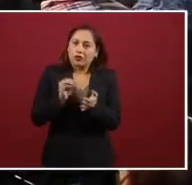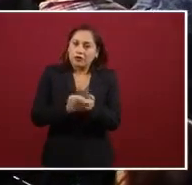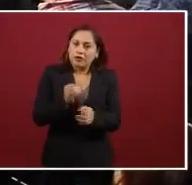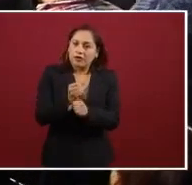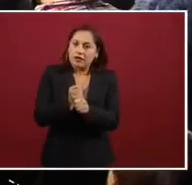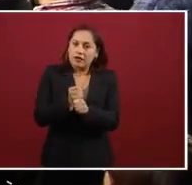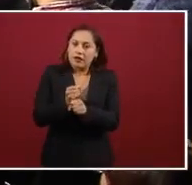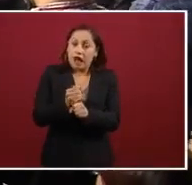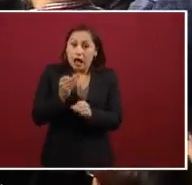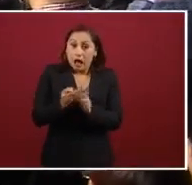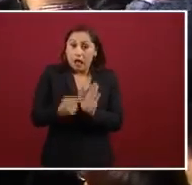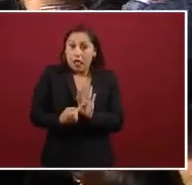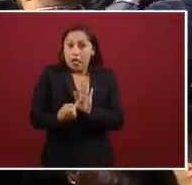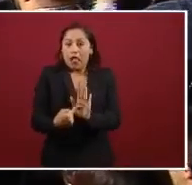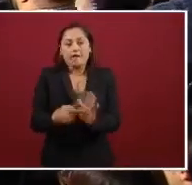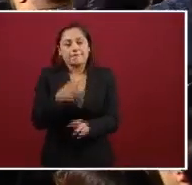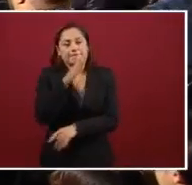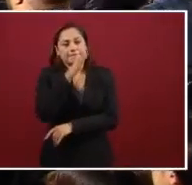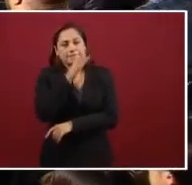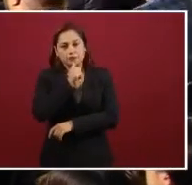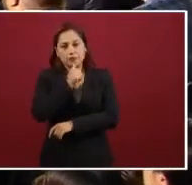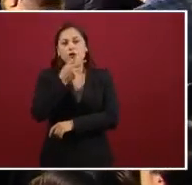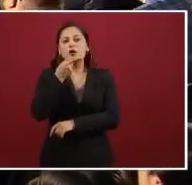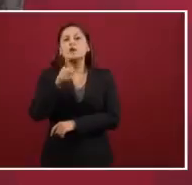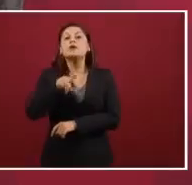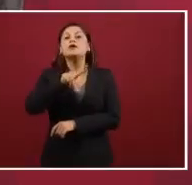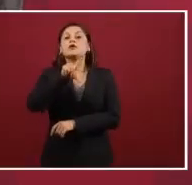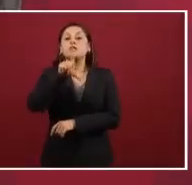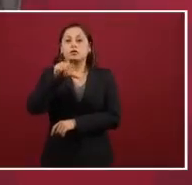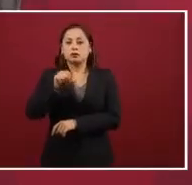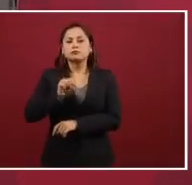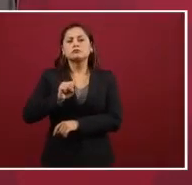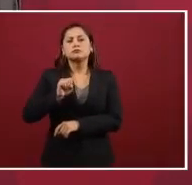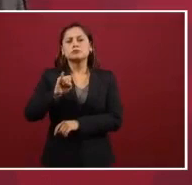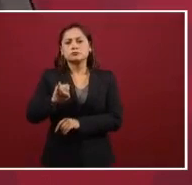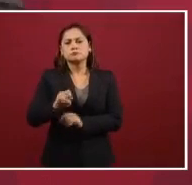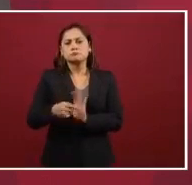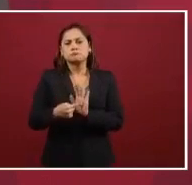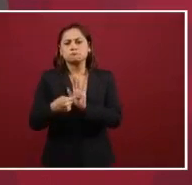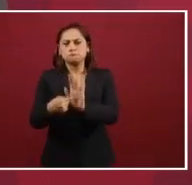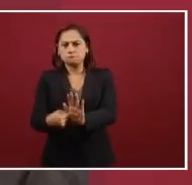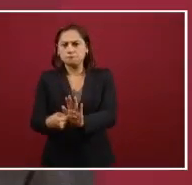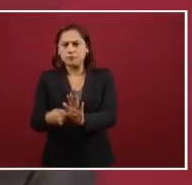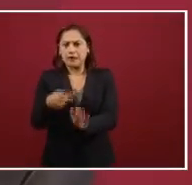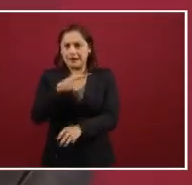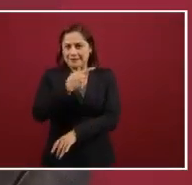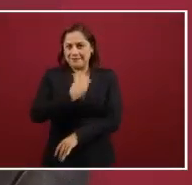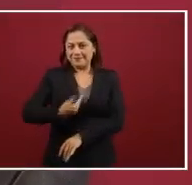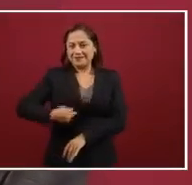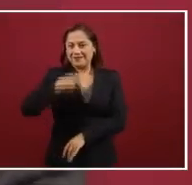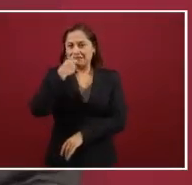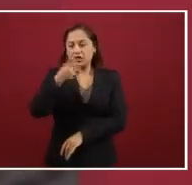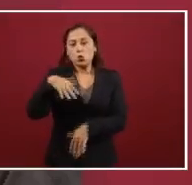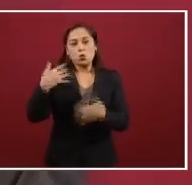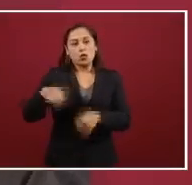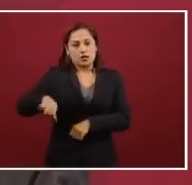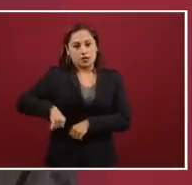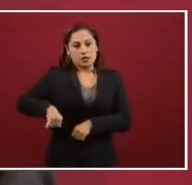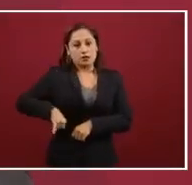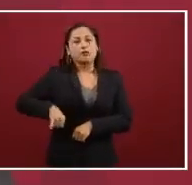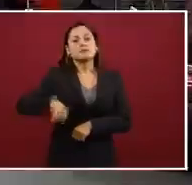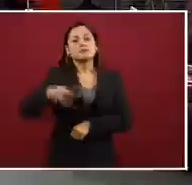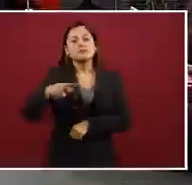conocer muy pronto. Dijo el señor presidente, son interesantes y van a ser contundentes, pero ya que estén listas, las